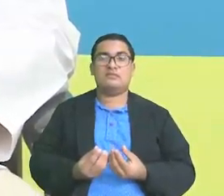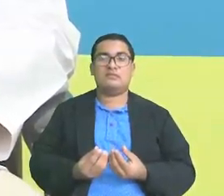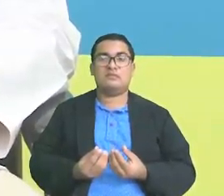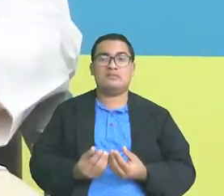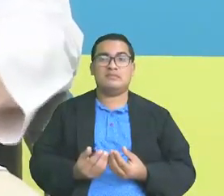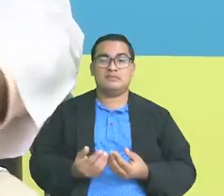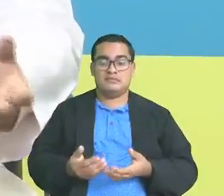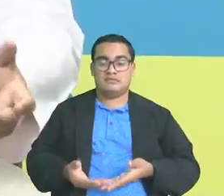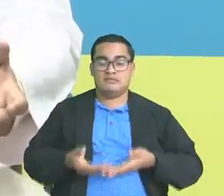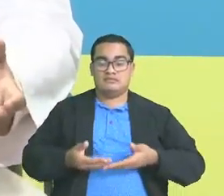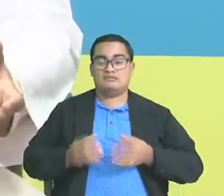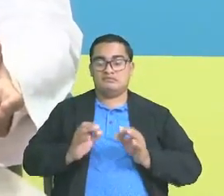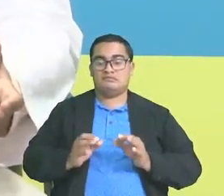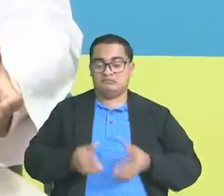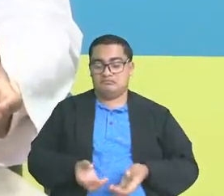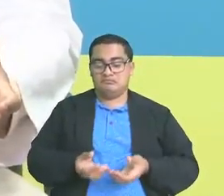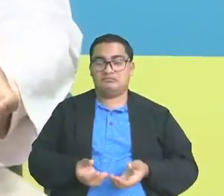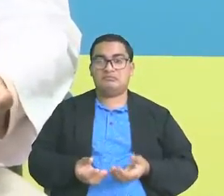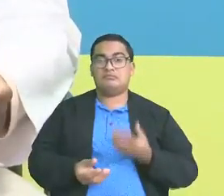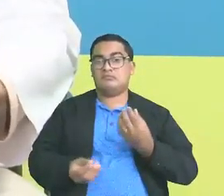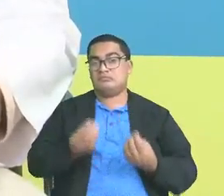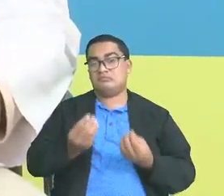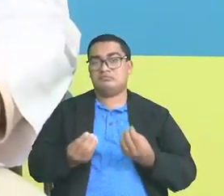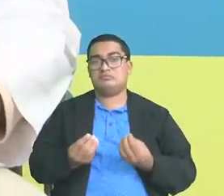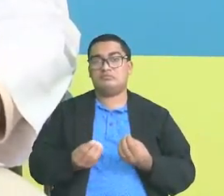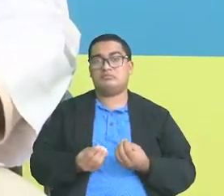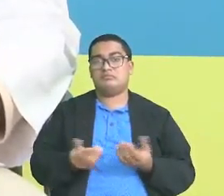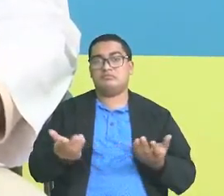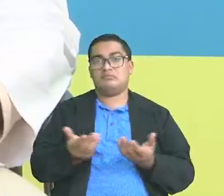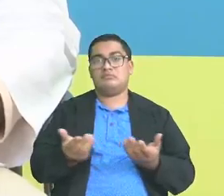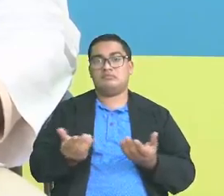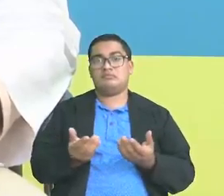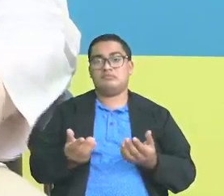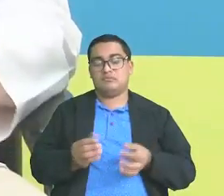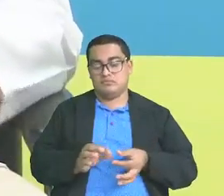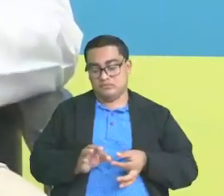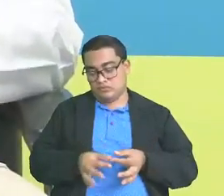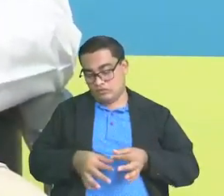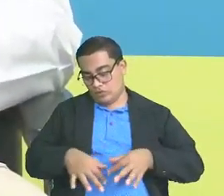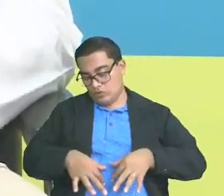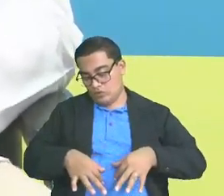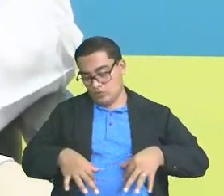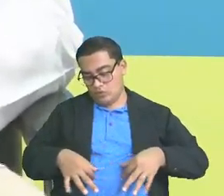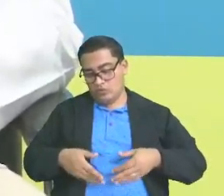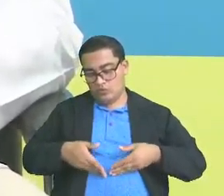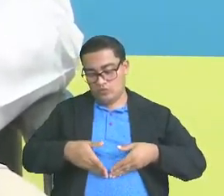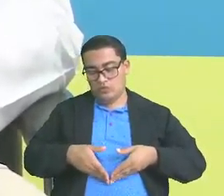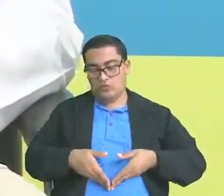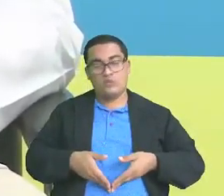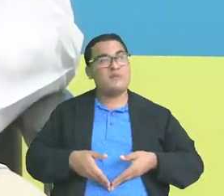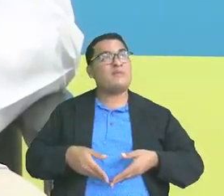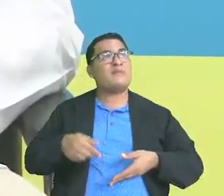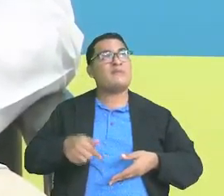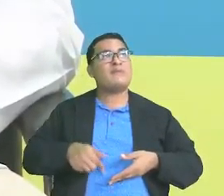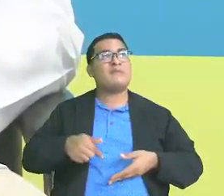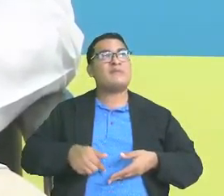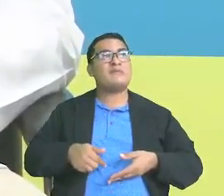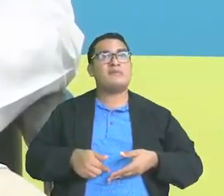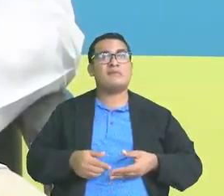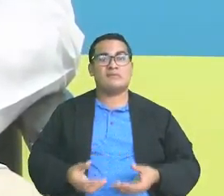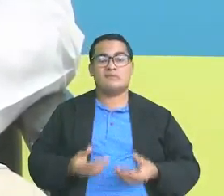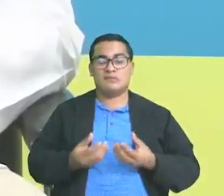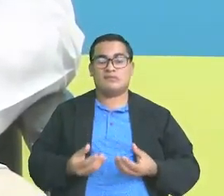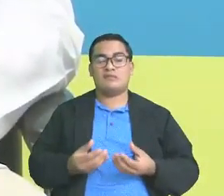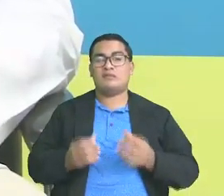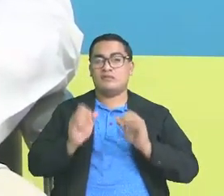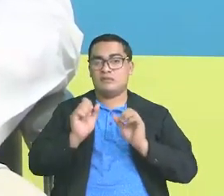cerrar. Dependiendo del tamaño del orificio que quede aquí en la región inguinal, vamos a